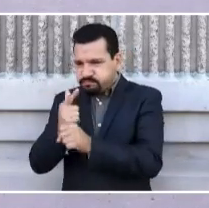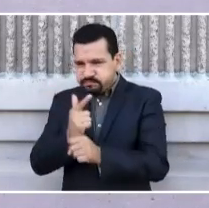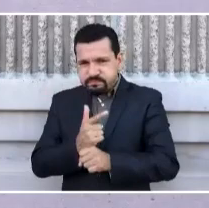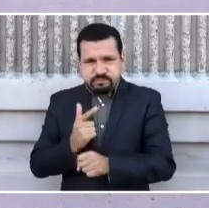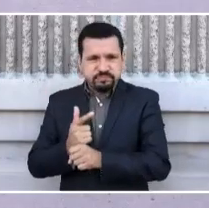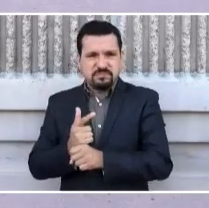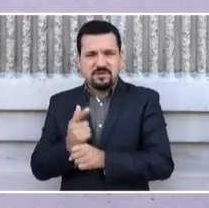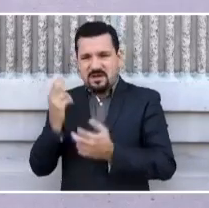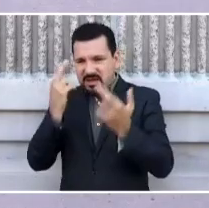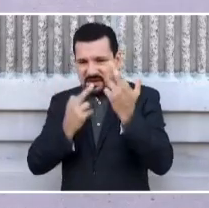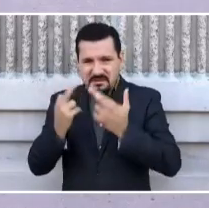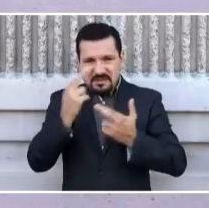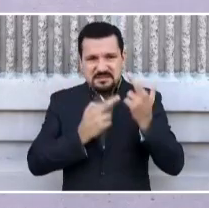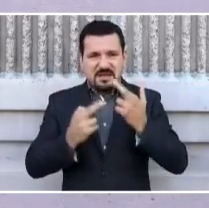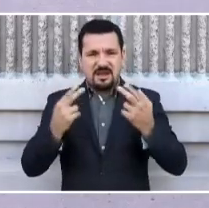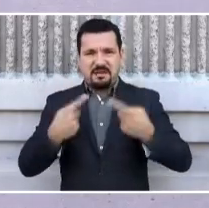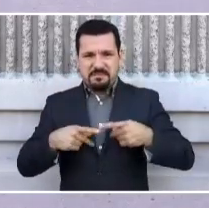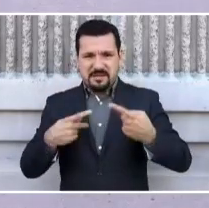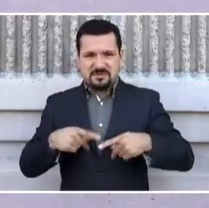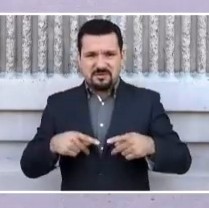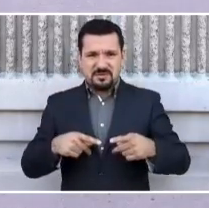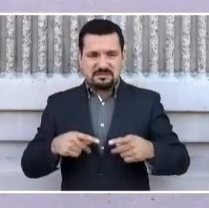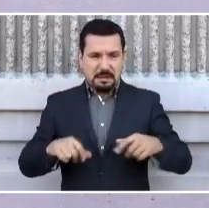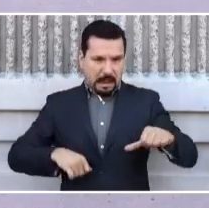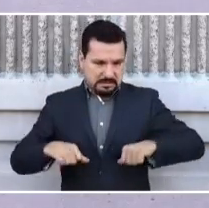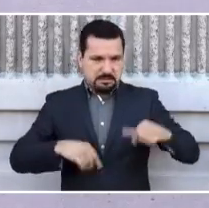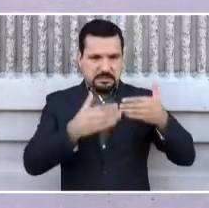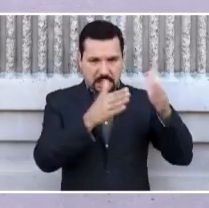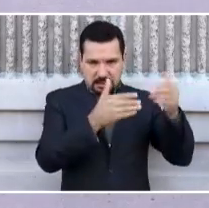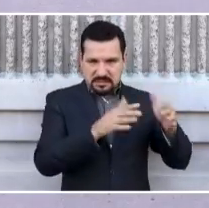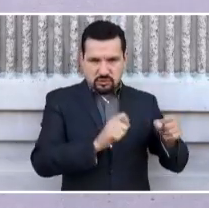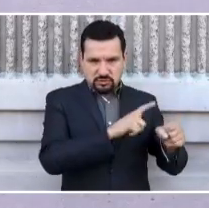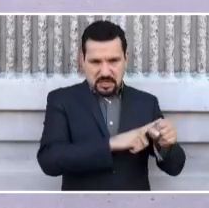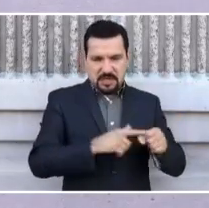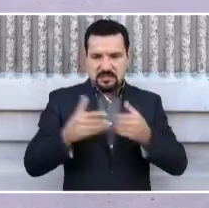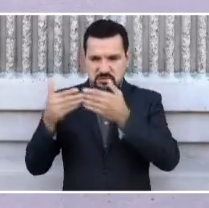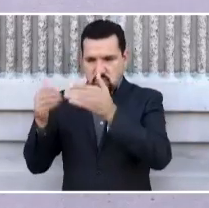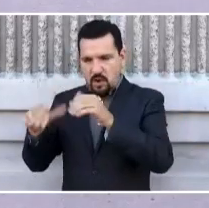casos una vez que se hayan reanudado dichas actividades, tanto esenciales